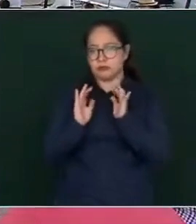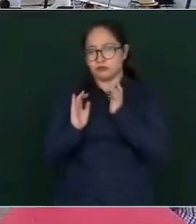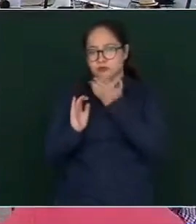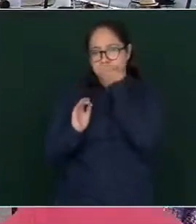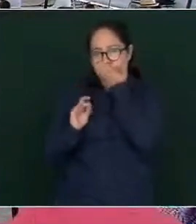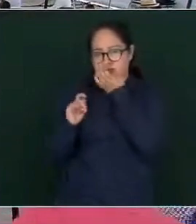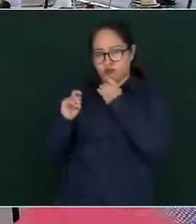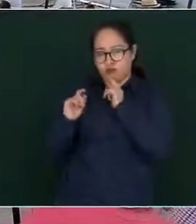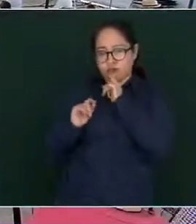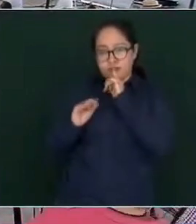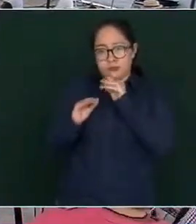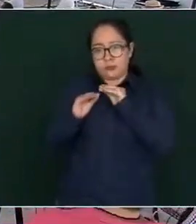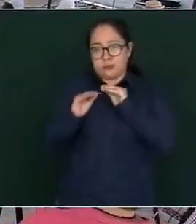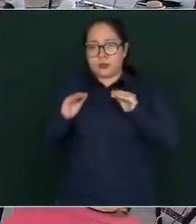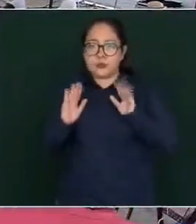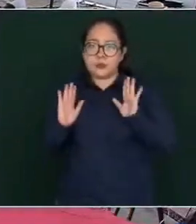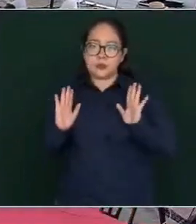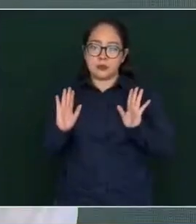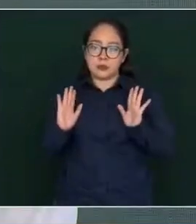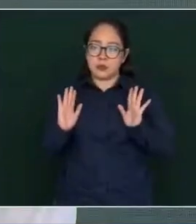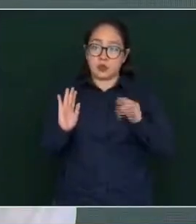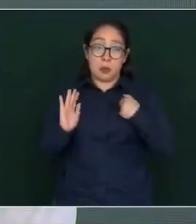Yo no tomo partido.